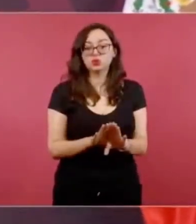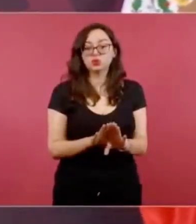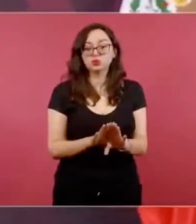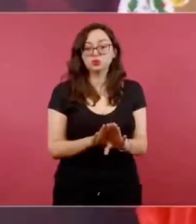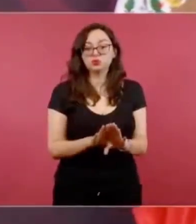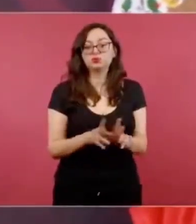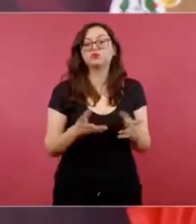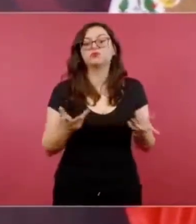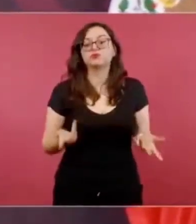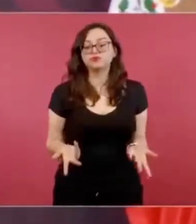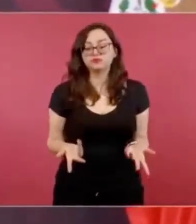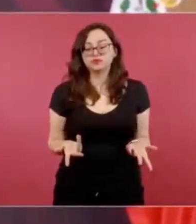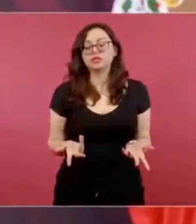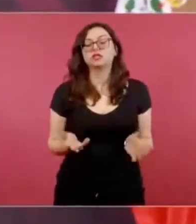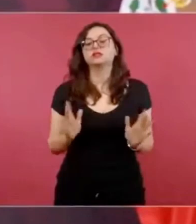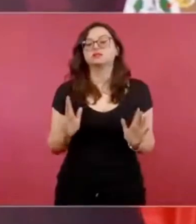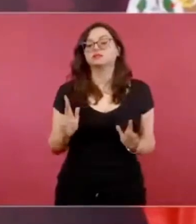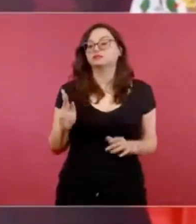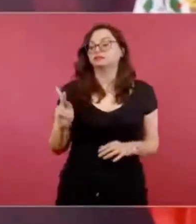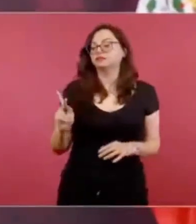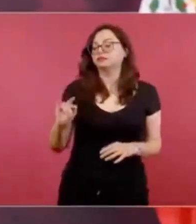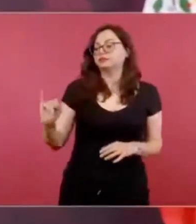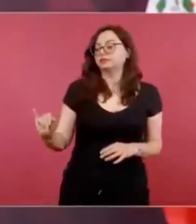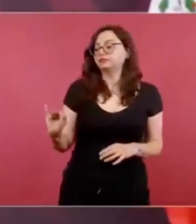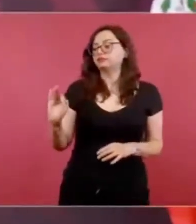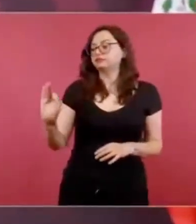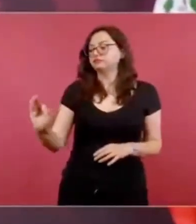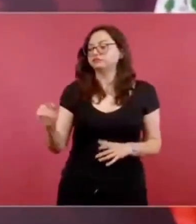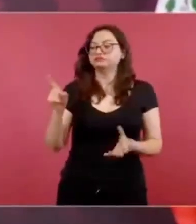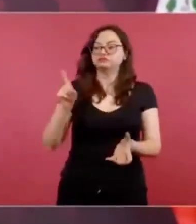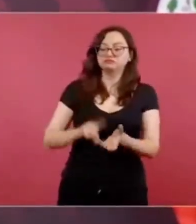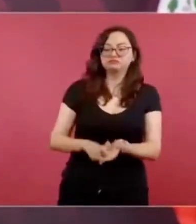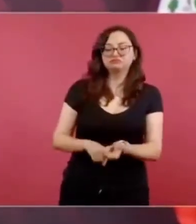a una de las facciones del bloque conservador,